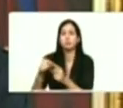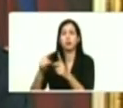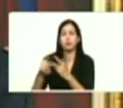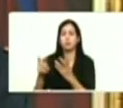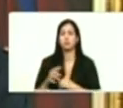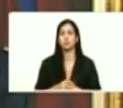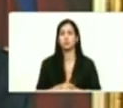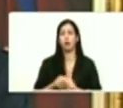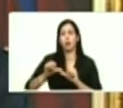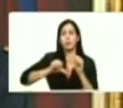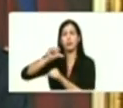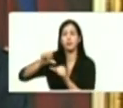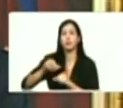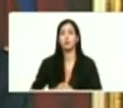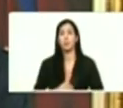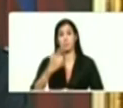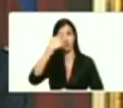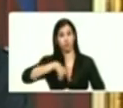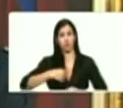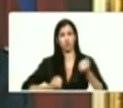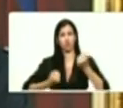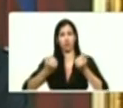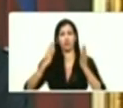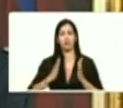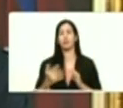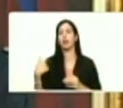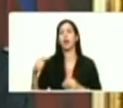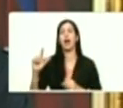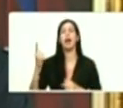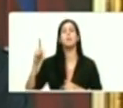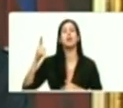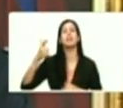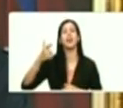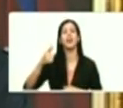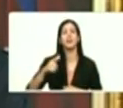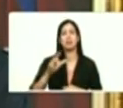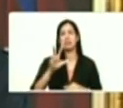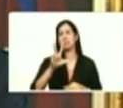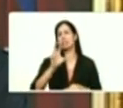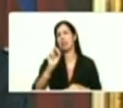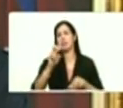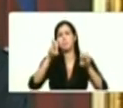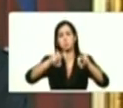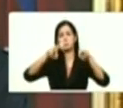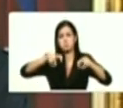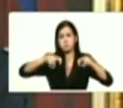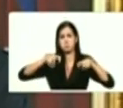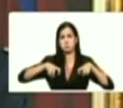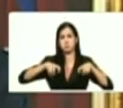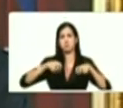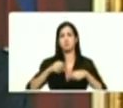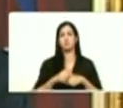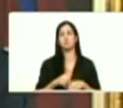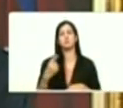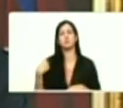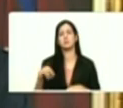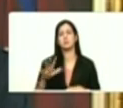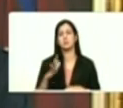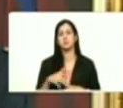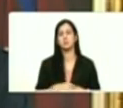un camionetero que tiene una camionetica de estas de 30 puestos esa tiene